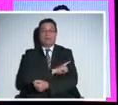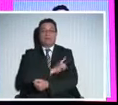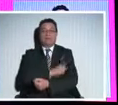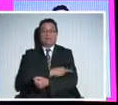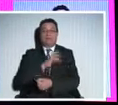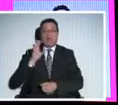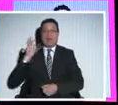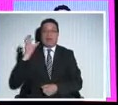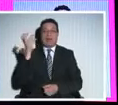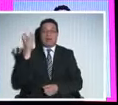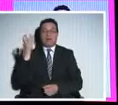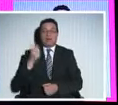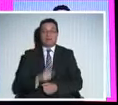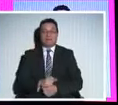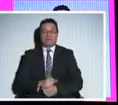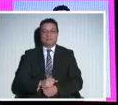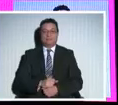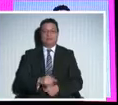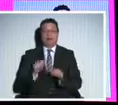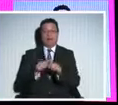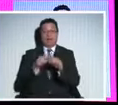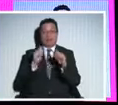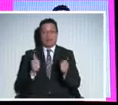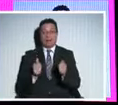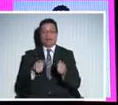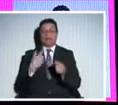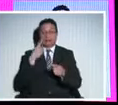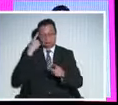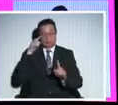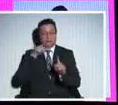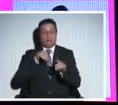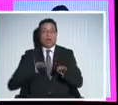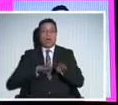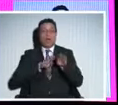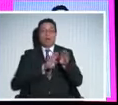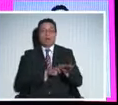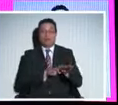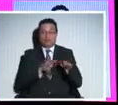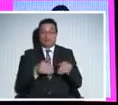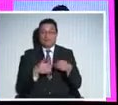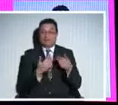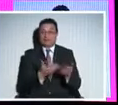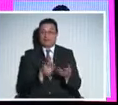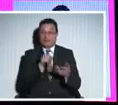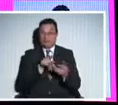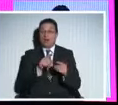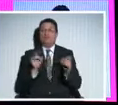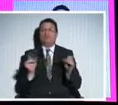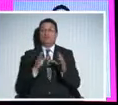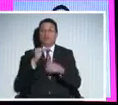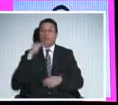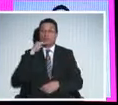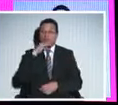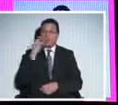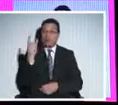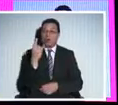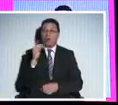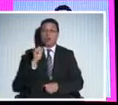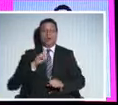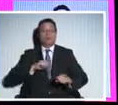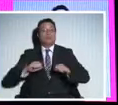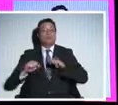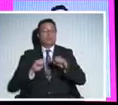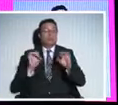clima. Además, en el marco de los apoyos que se realizan en caso de emergencias y